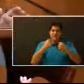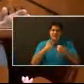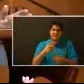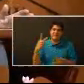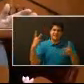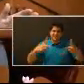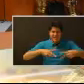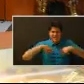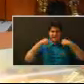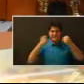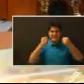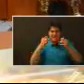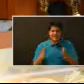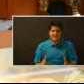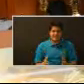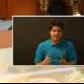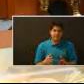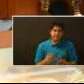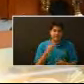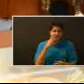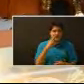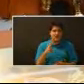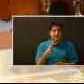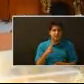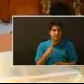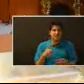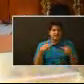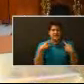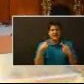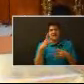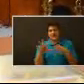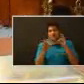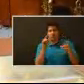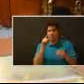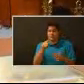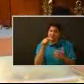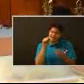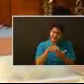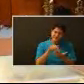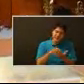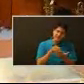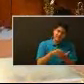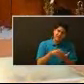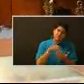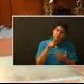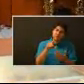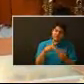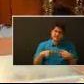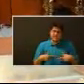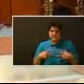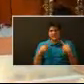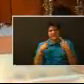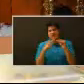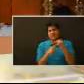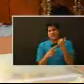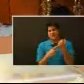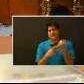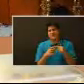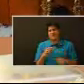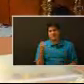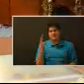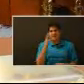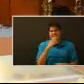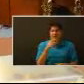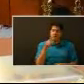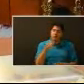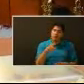hermano, si hay algo que usted está viviendo, que está pasando, esfuércese, sea valiente, no